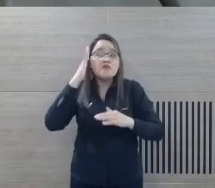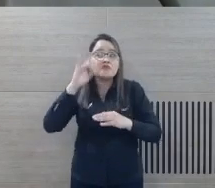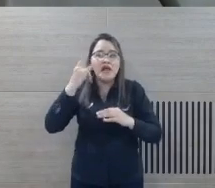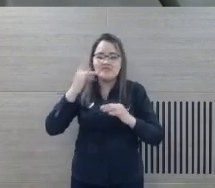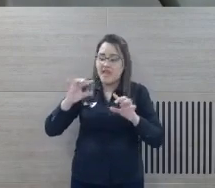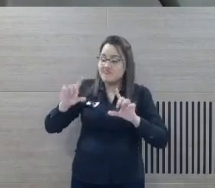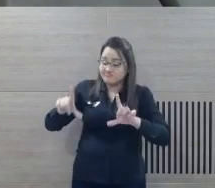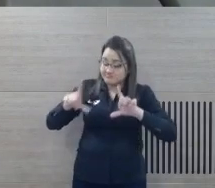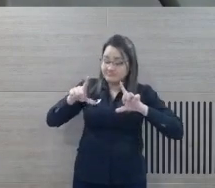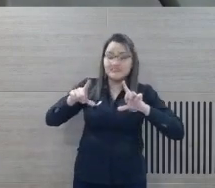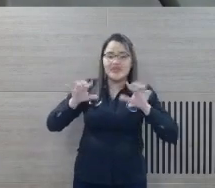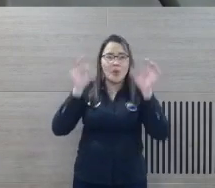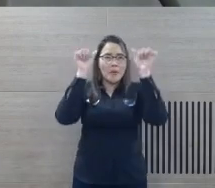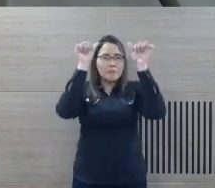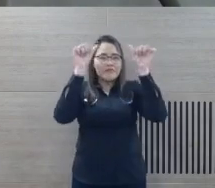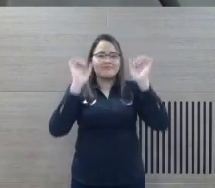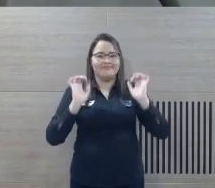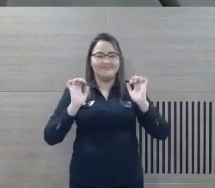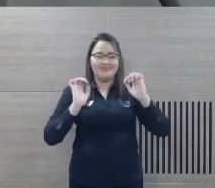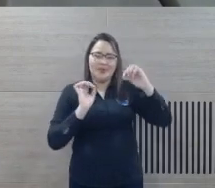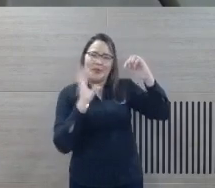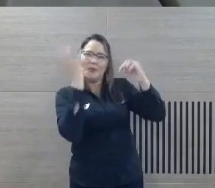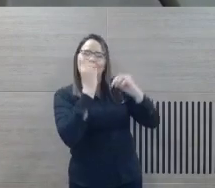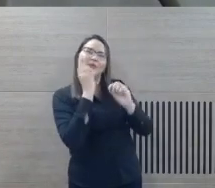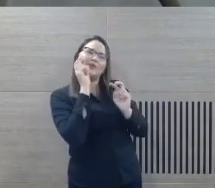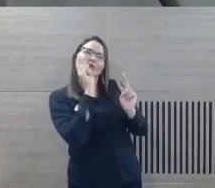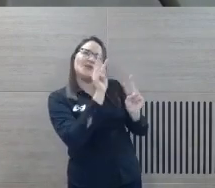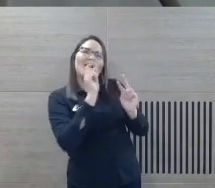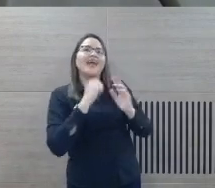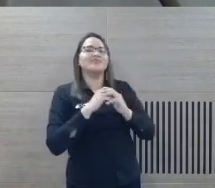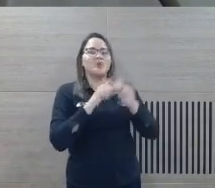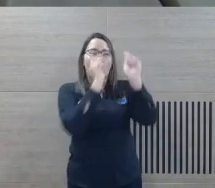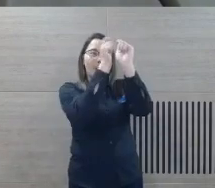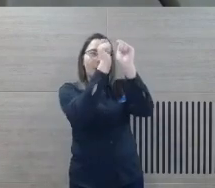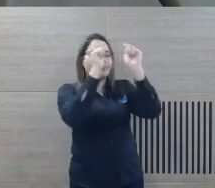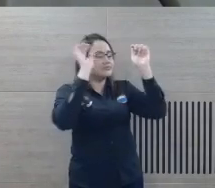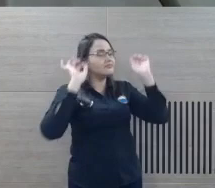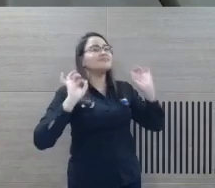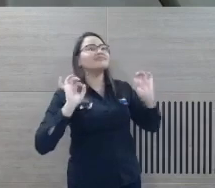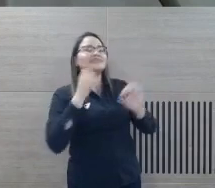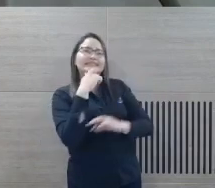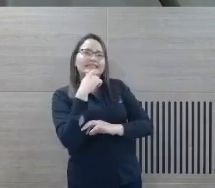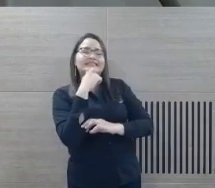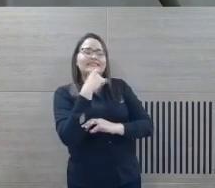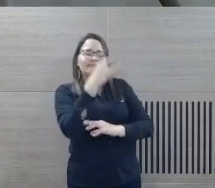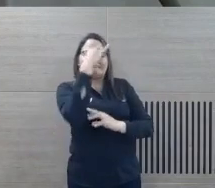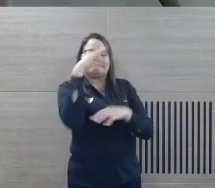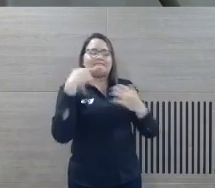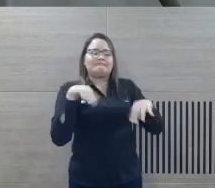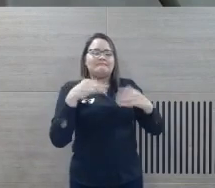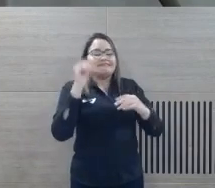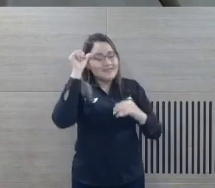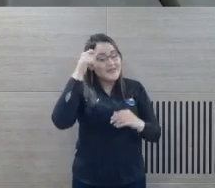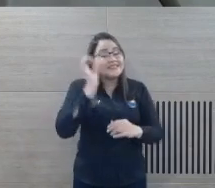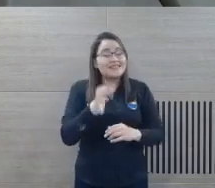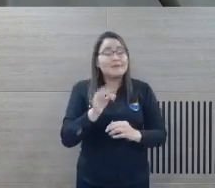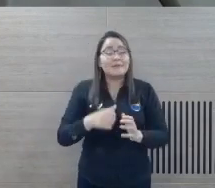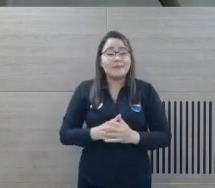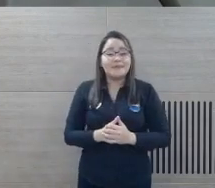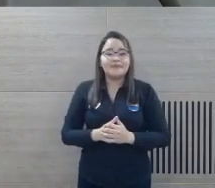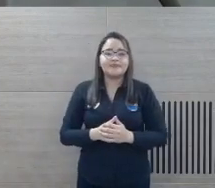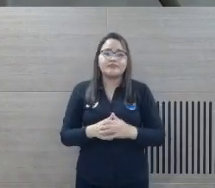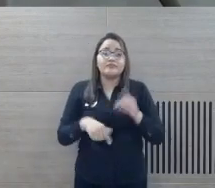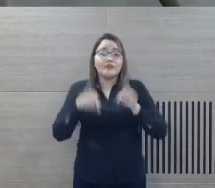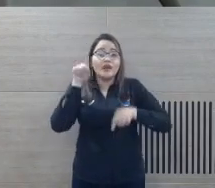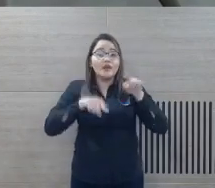algo a quienes hicieron posible que ustedes hoy tengan ese título. Quienes se gradúan de posgrados, a lo mejor tengan su segundo o tercer título. Eso